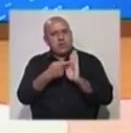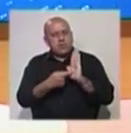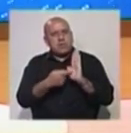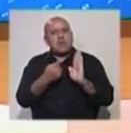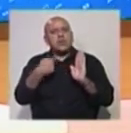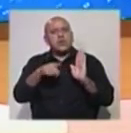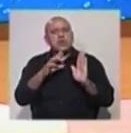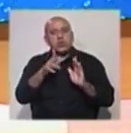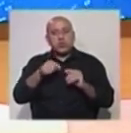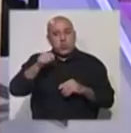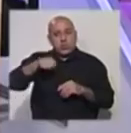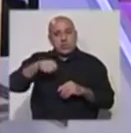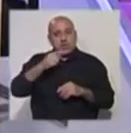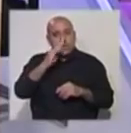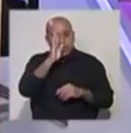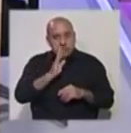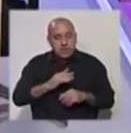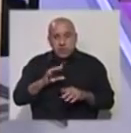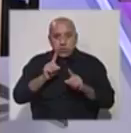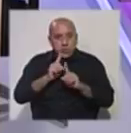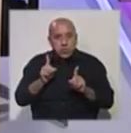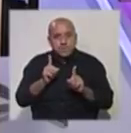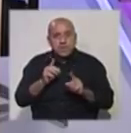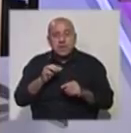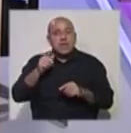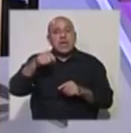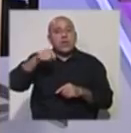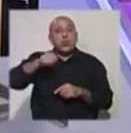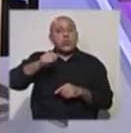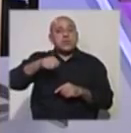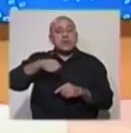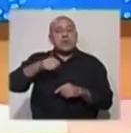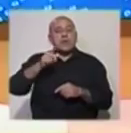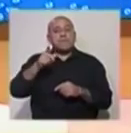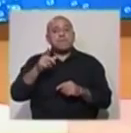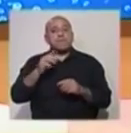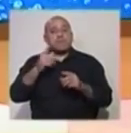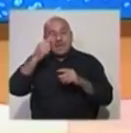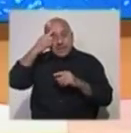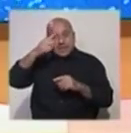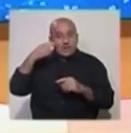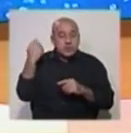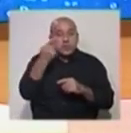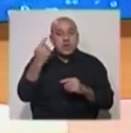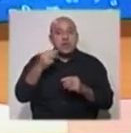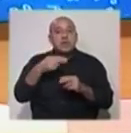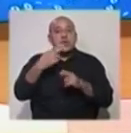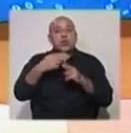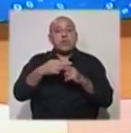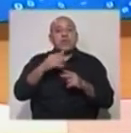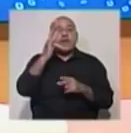son juristas brasileños. El gran jurista del garantismo a nivel internacional se llama Luigi